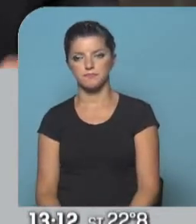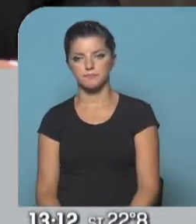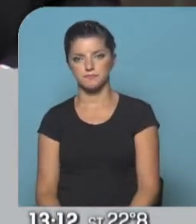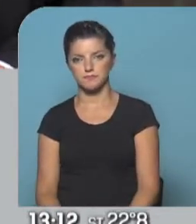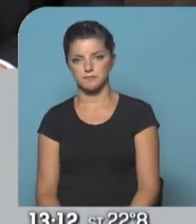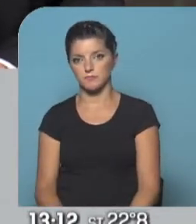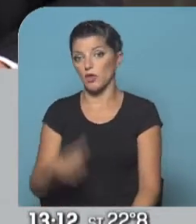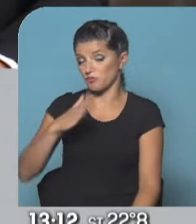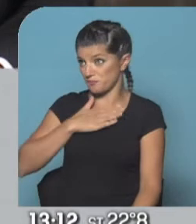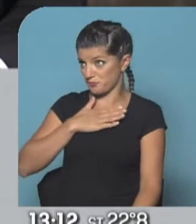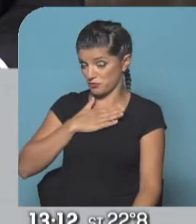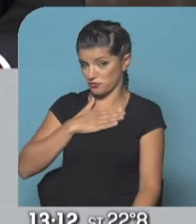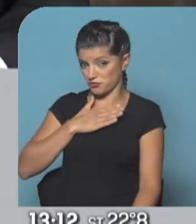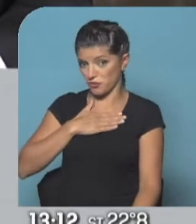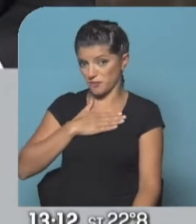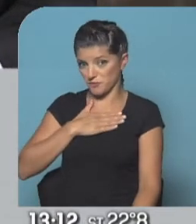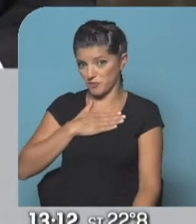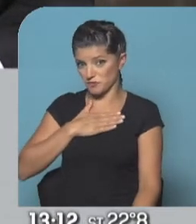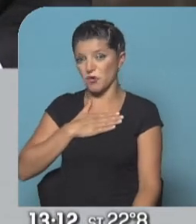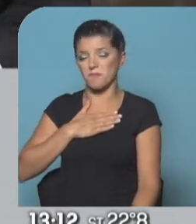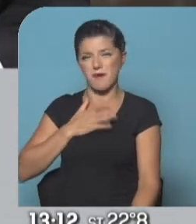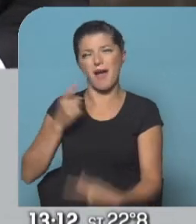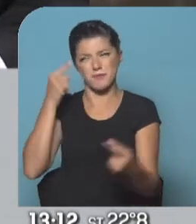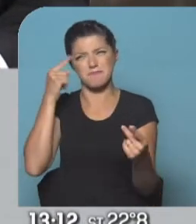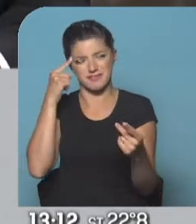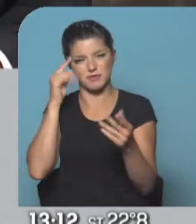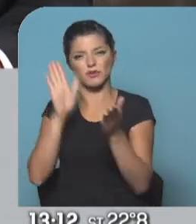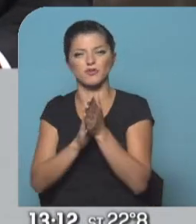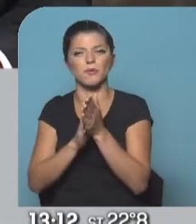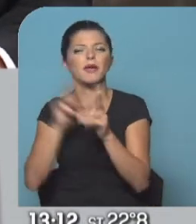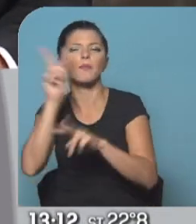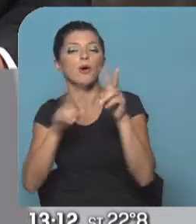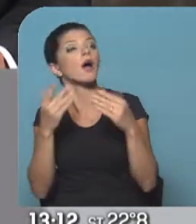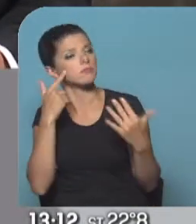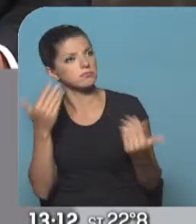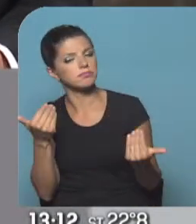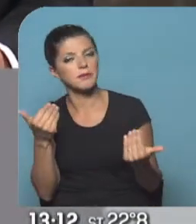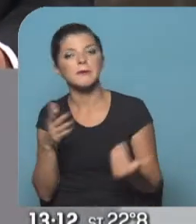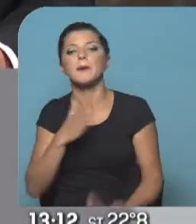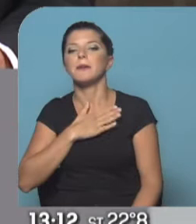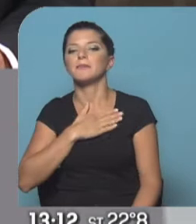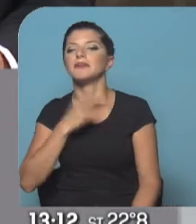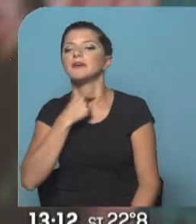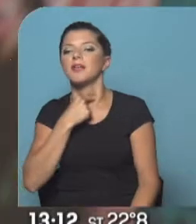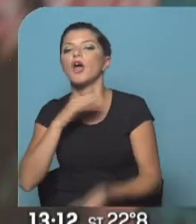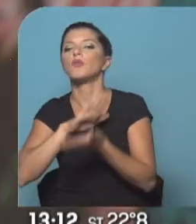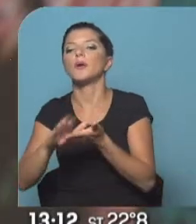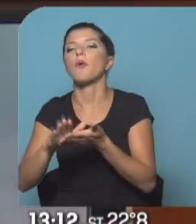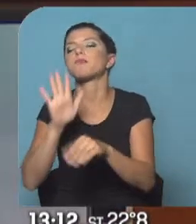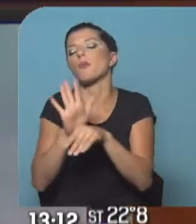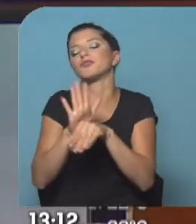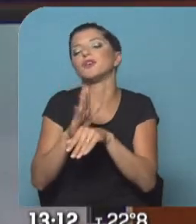Yo tengo una teoría, familia, una pequeña teoría de lo que está jugando Mohammed bin Salman. A ver. Yo creo que quiere ser el nuevo Saddam Hussein. Yo sé que